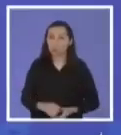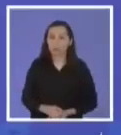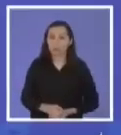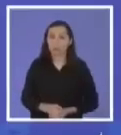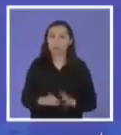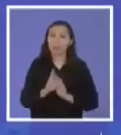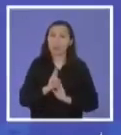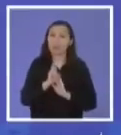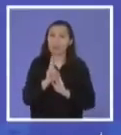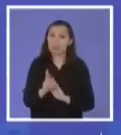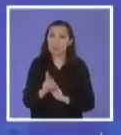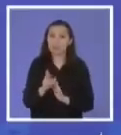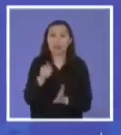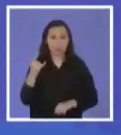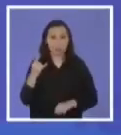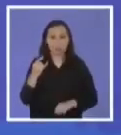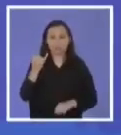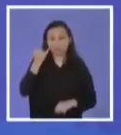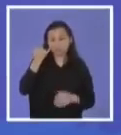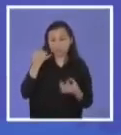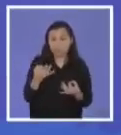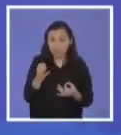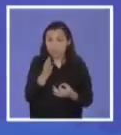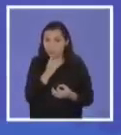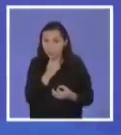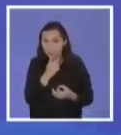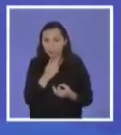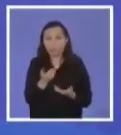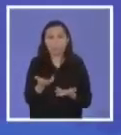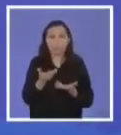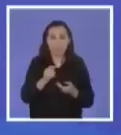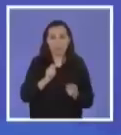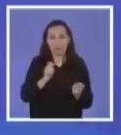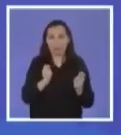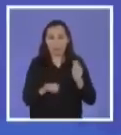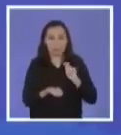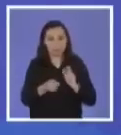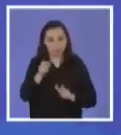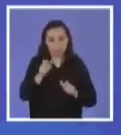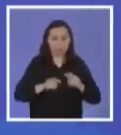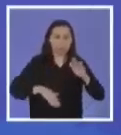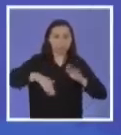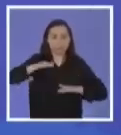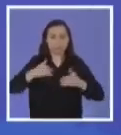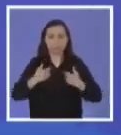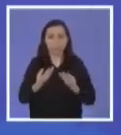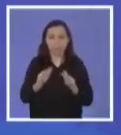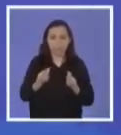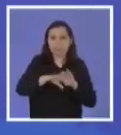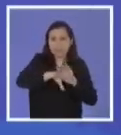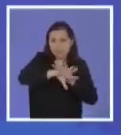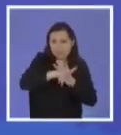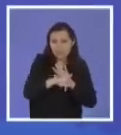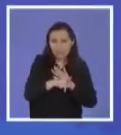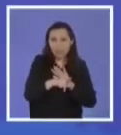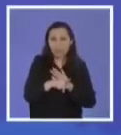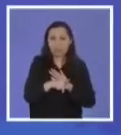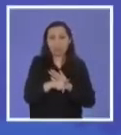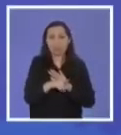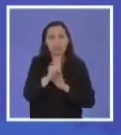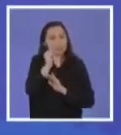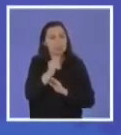control, persecución y sanción, institucionalidad y policías. El presidente Gabriel Boric destacaba la firma de este